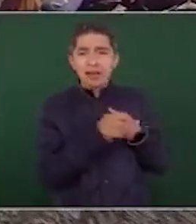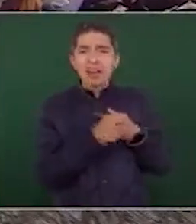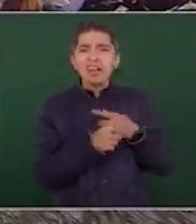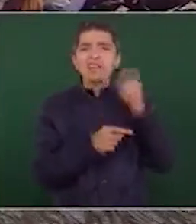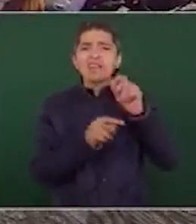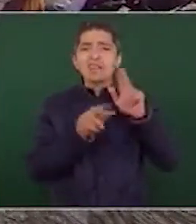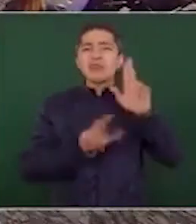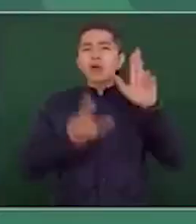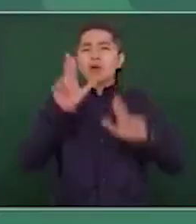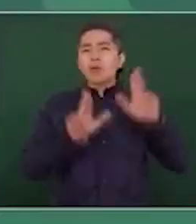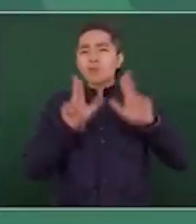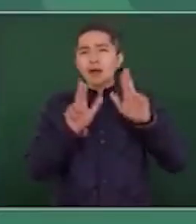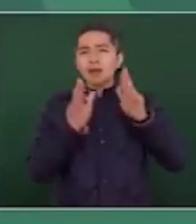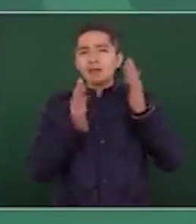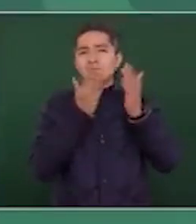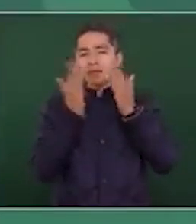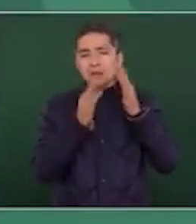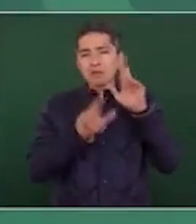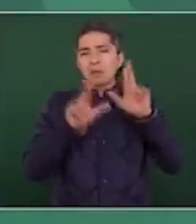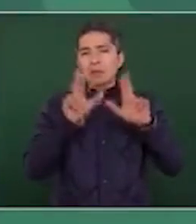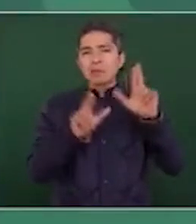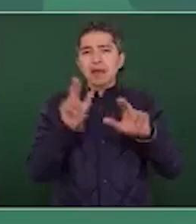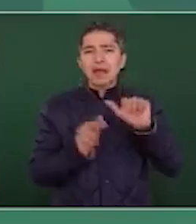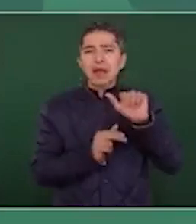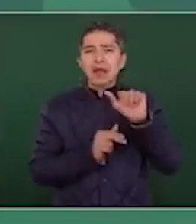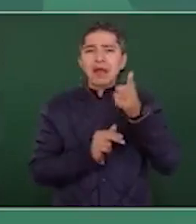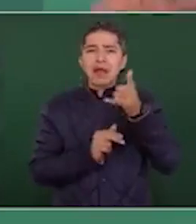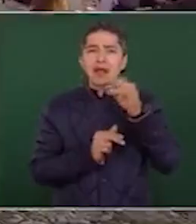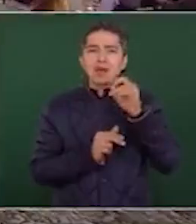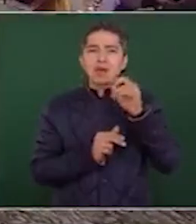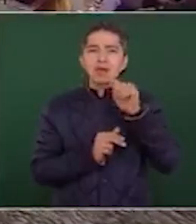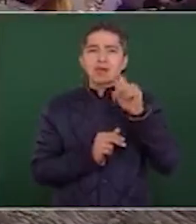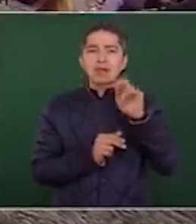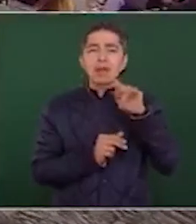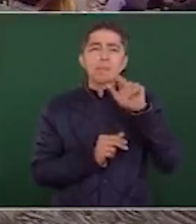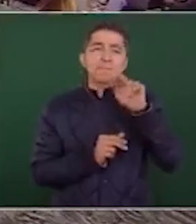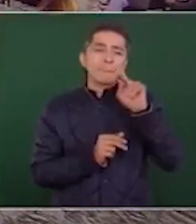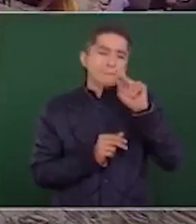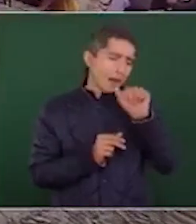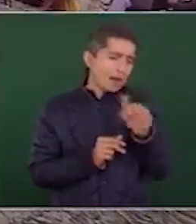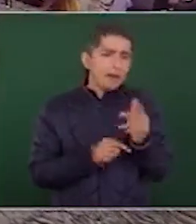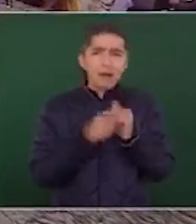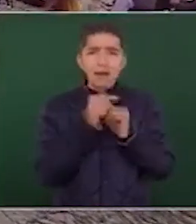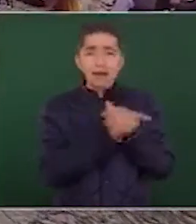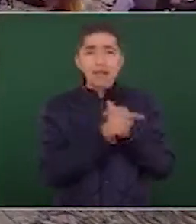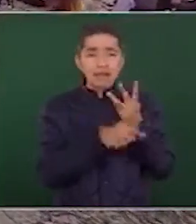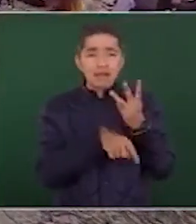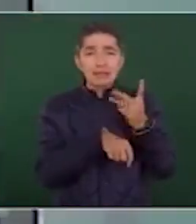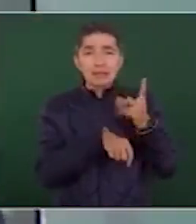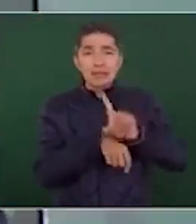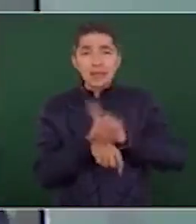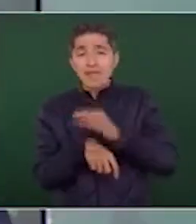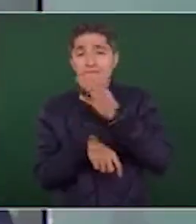normal de Ayotzinapa. Son tres días de